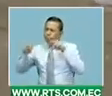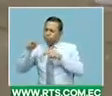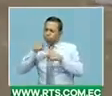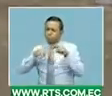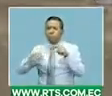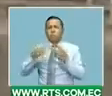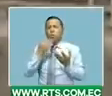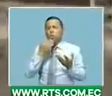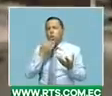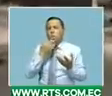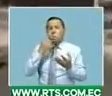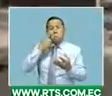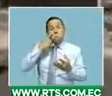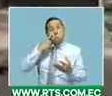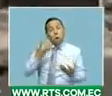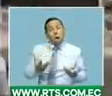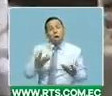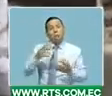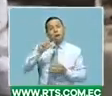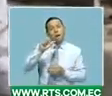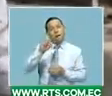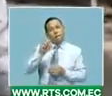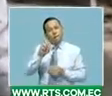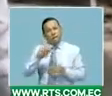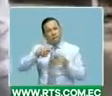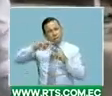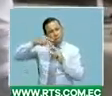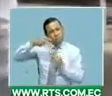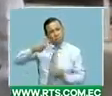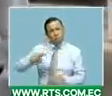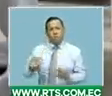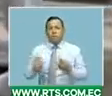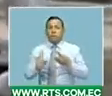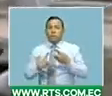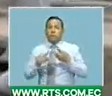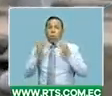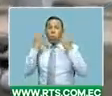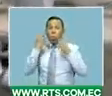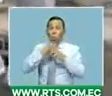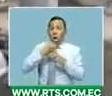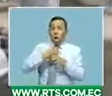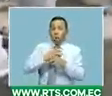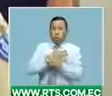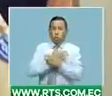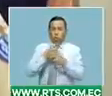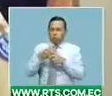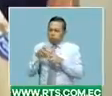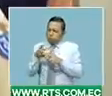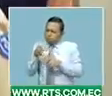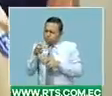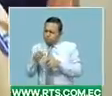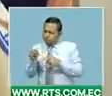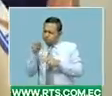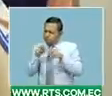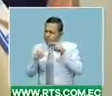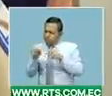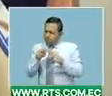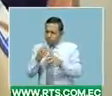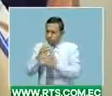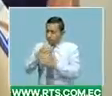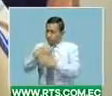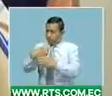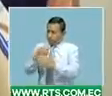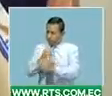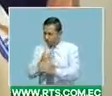como pruebas de ADN, de antropología, de tal manera que se pueda identificar a estas personas y dar un resultado fehaciente a